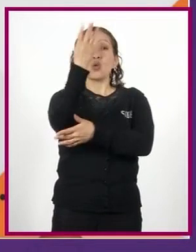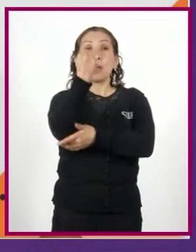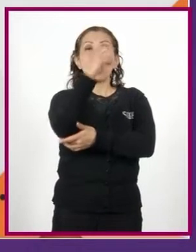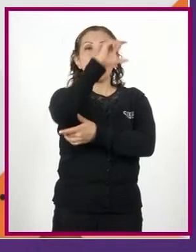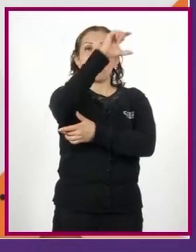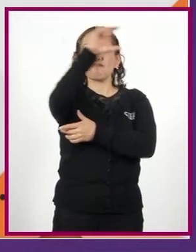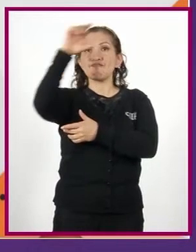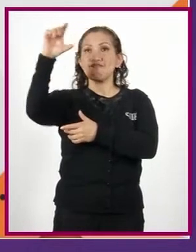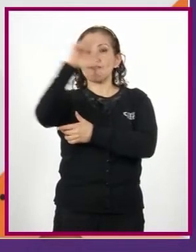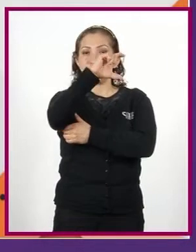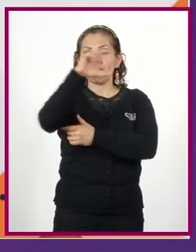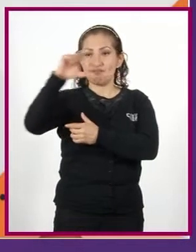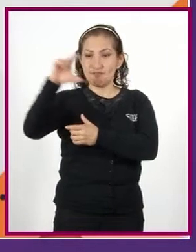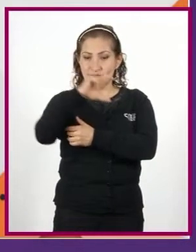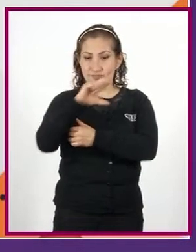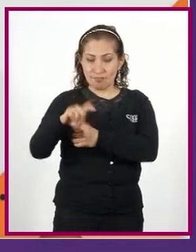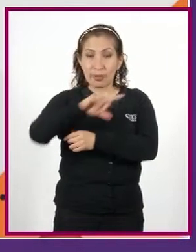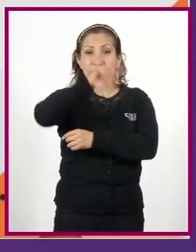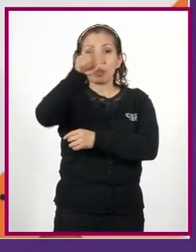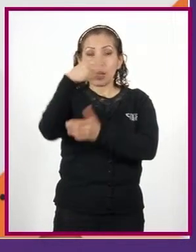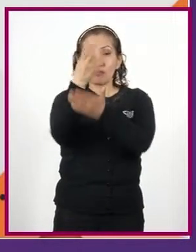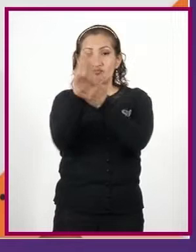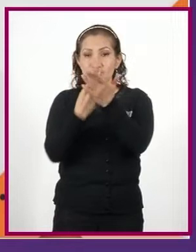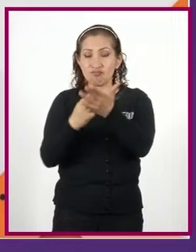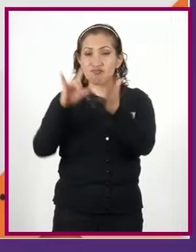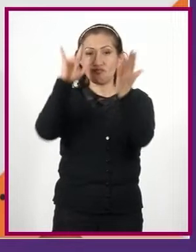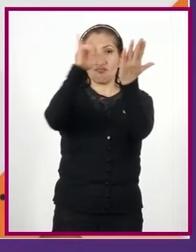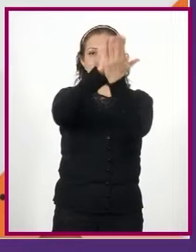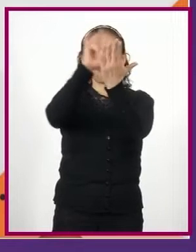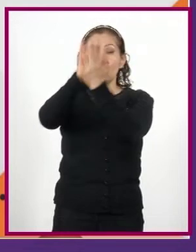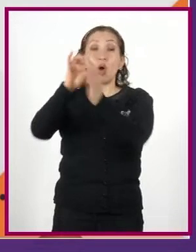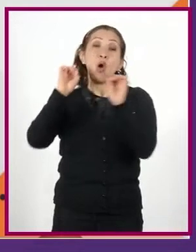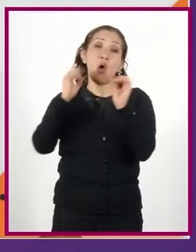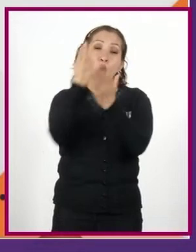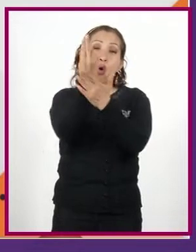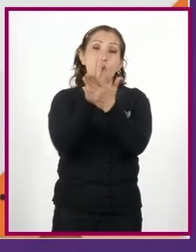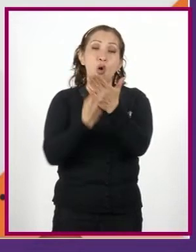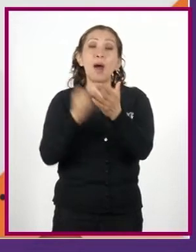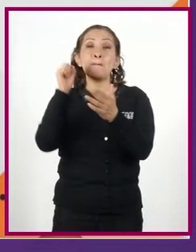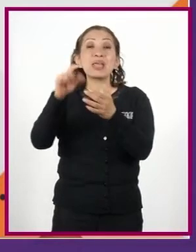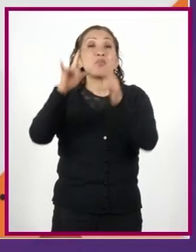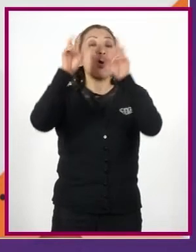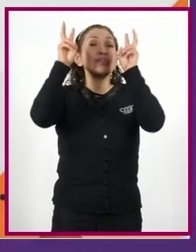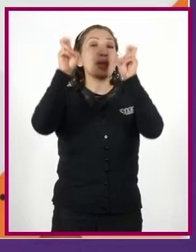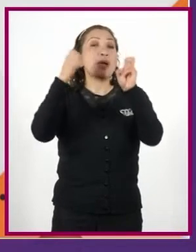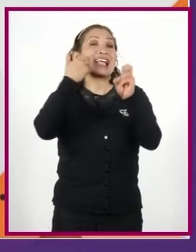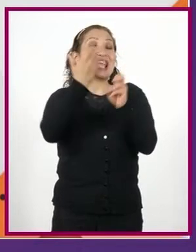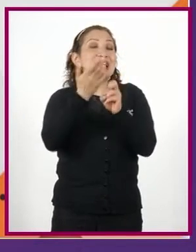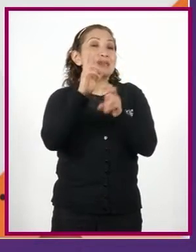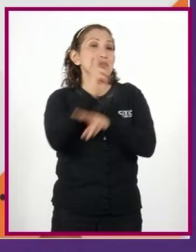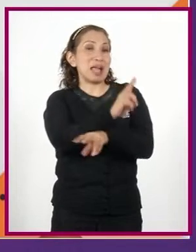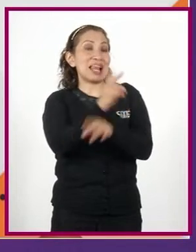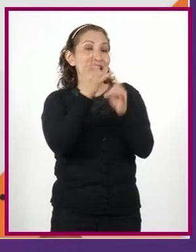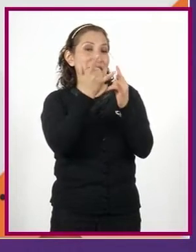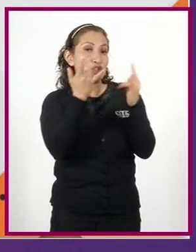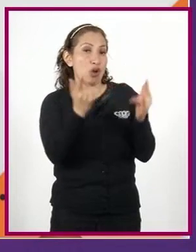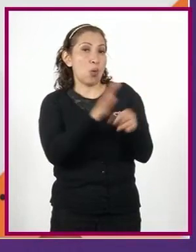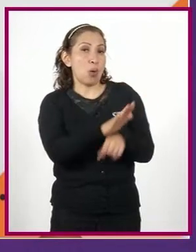casillas. Después dibujar o pegar imágenes alusivas al tema que quieren estudiar o